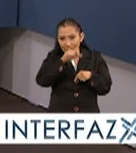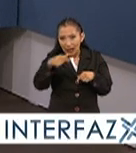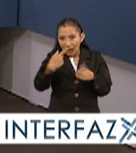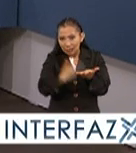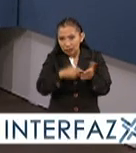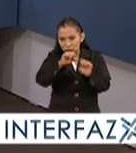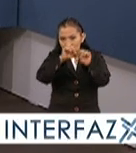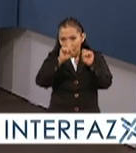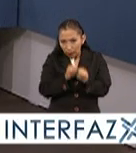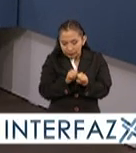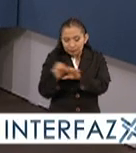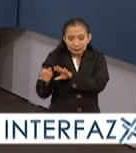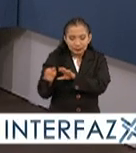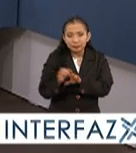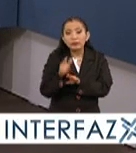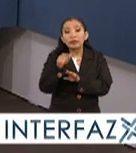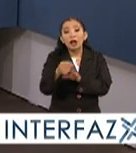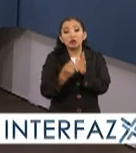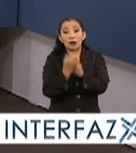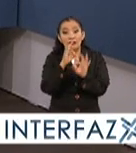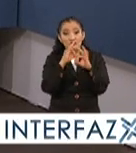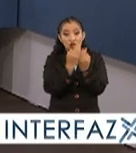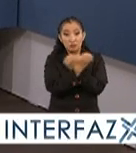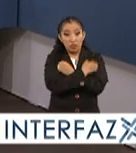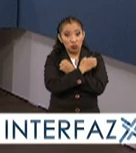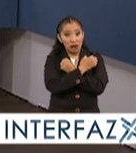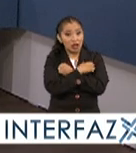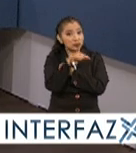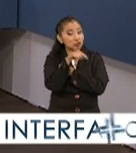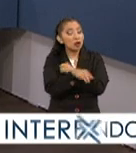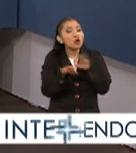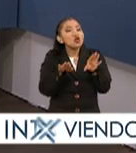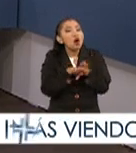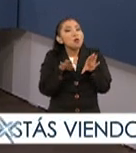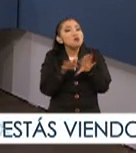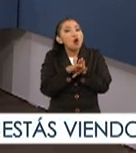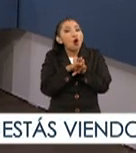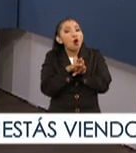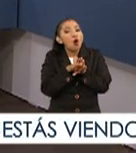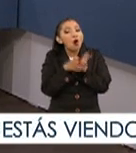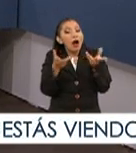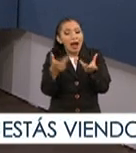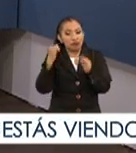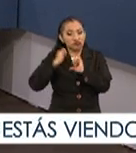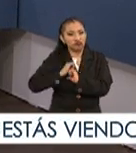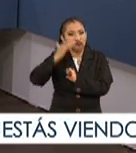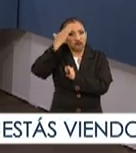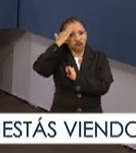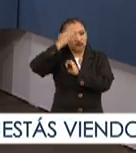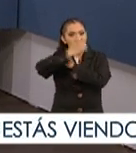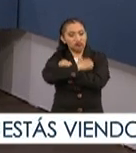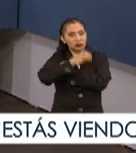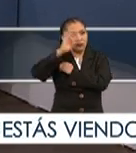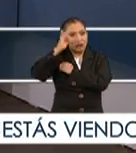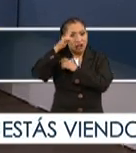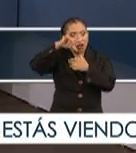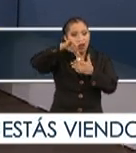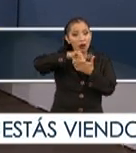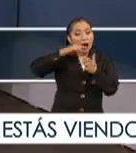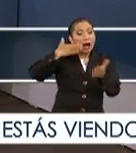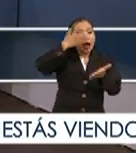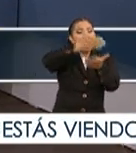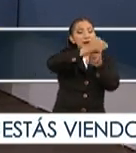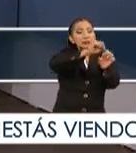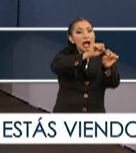el salón de clases. Es decir, el nuevo modelo educativo es cómo acercar a la autoridad educativa federal y local al salón